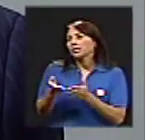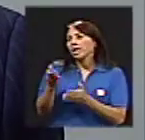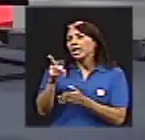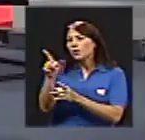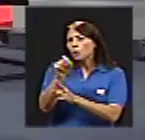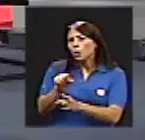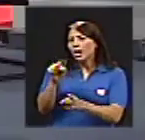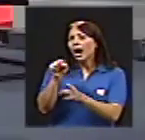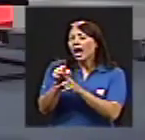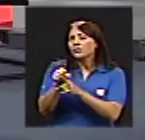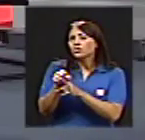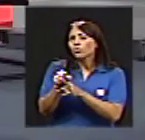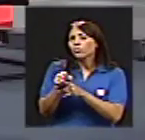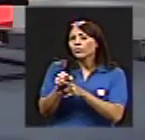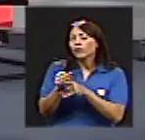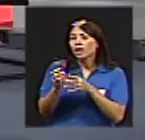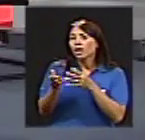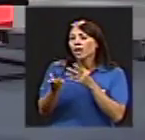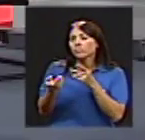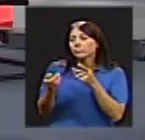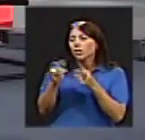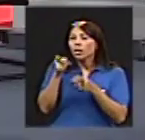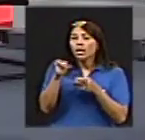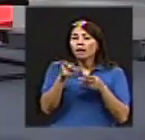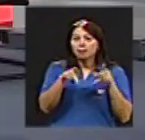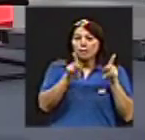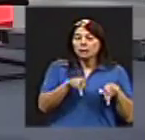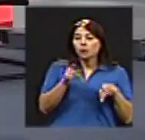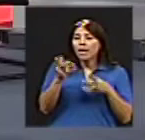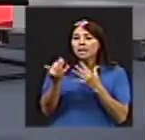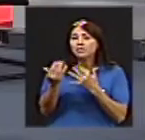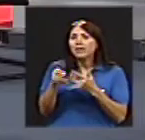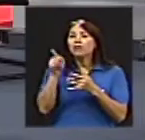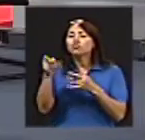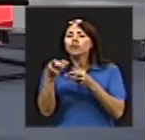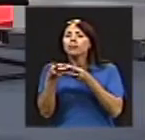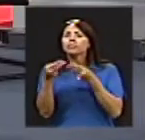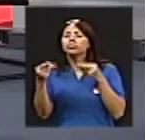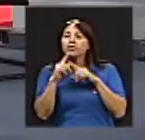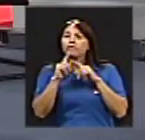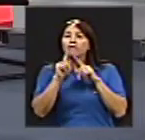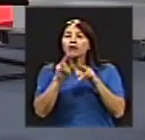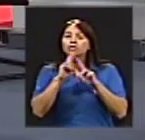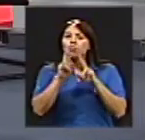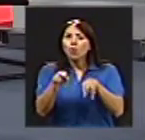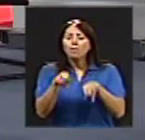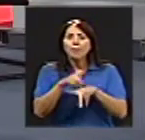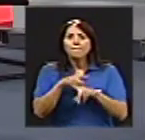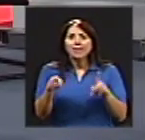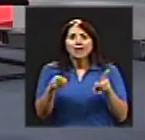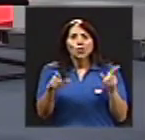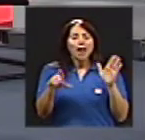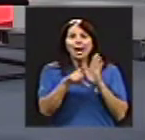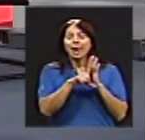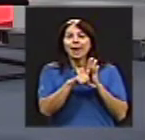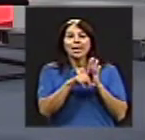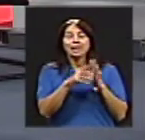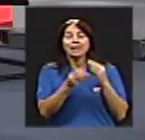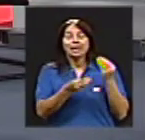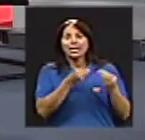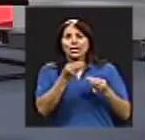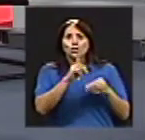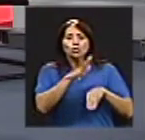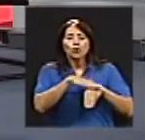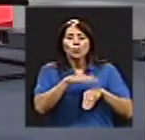atinente haga y resulta que la ley no le permite a usted hacer. Si tiene algún comentario sobre eso, sí. Y casi me comí parte de su minuto, pero...